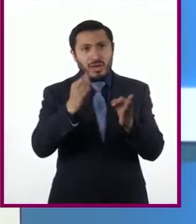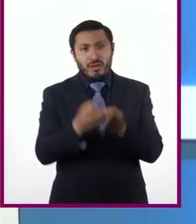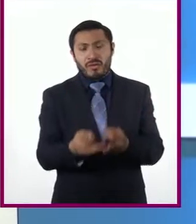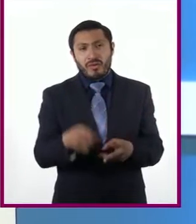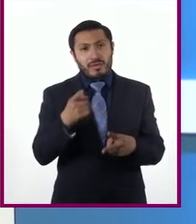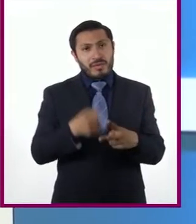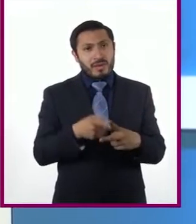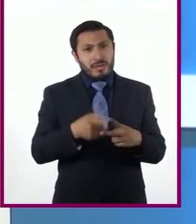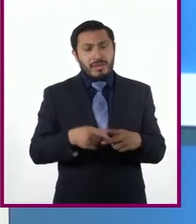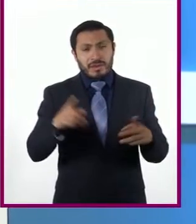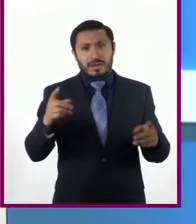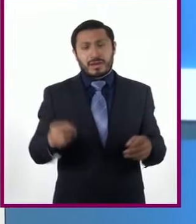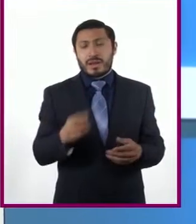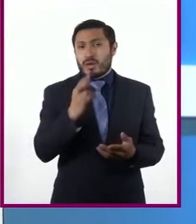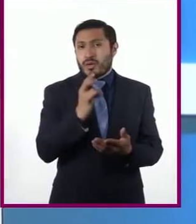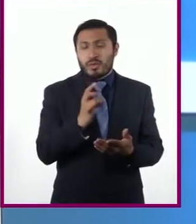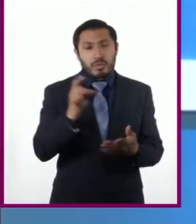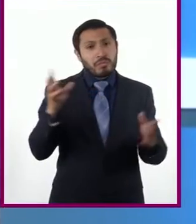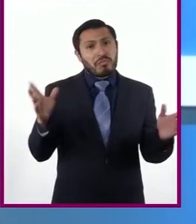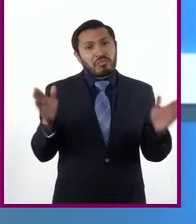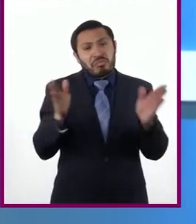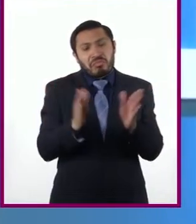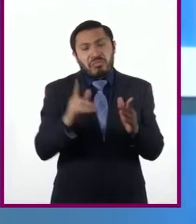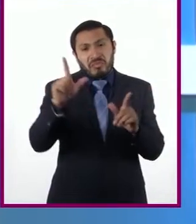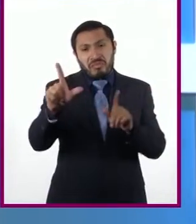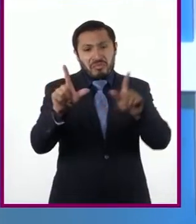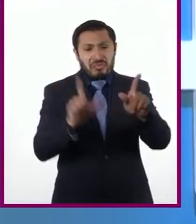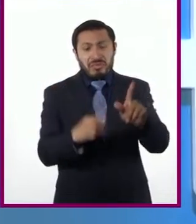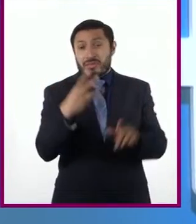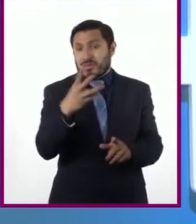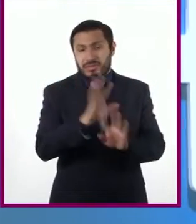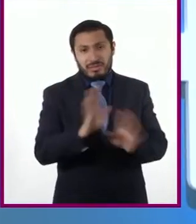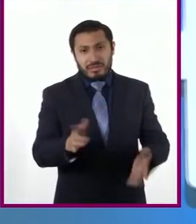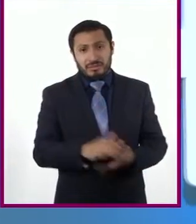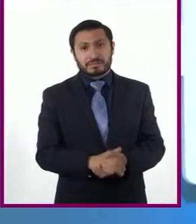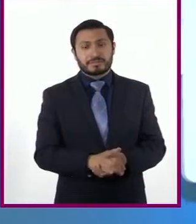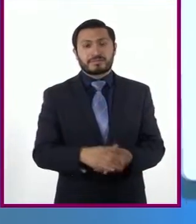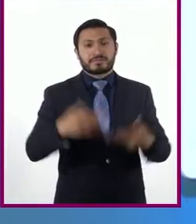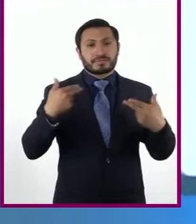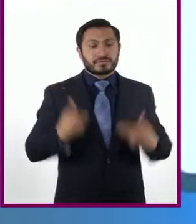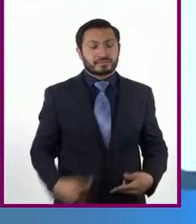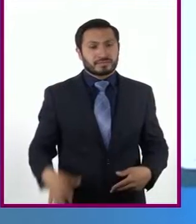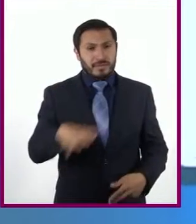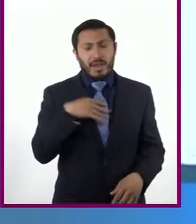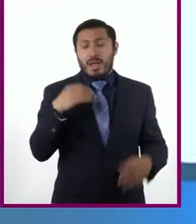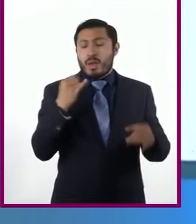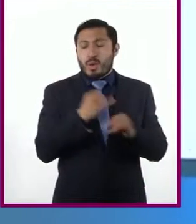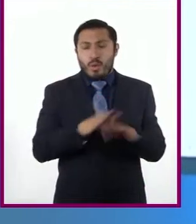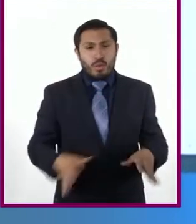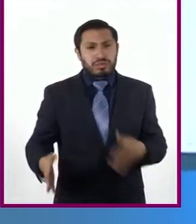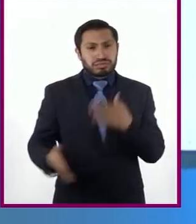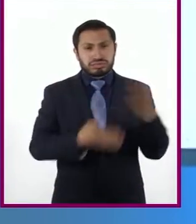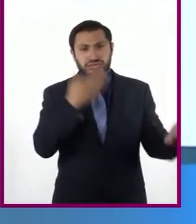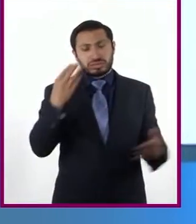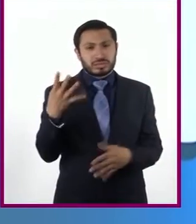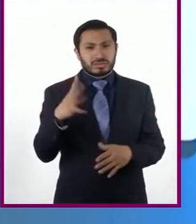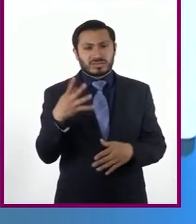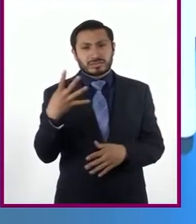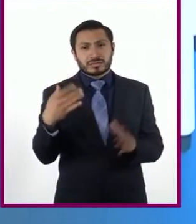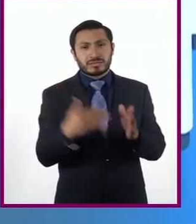lados que existen en la geometría plana. La humanidad tiene documentos de su estudio desde hace aproximadamente 4000